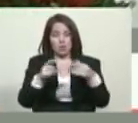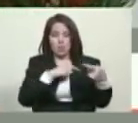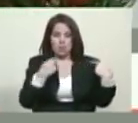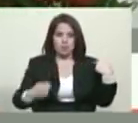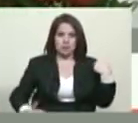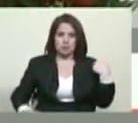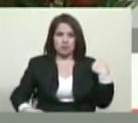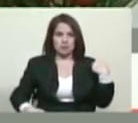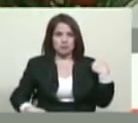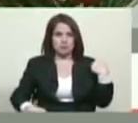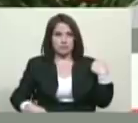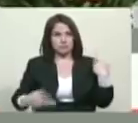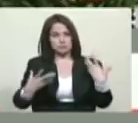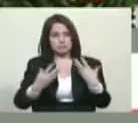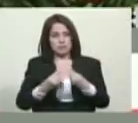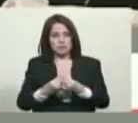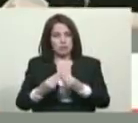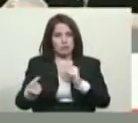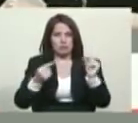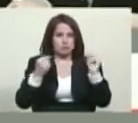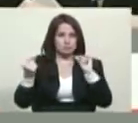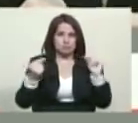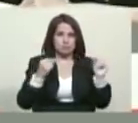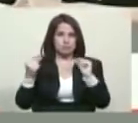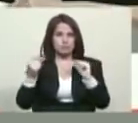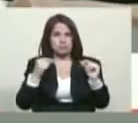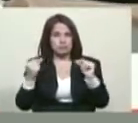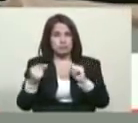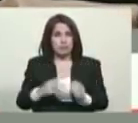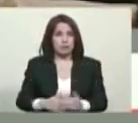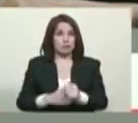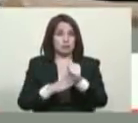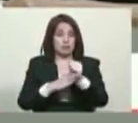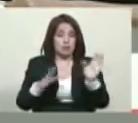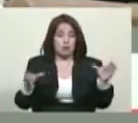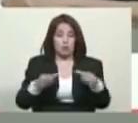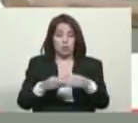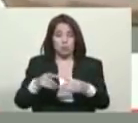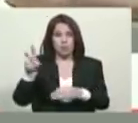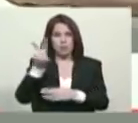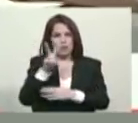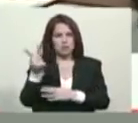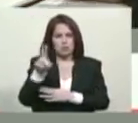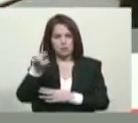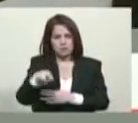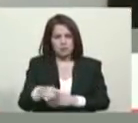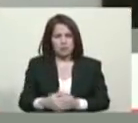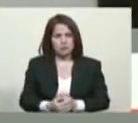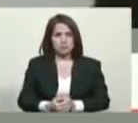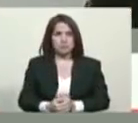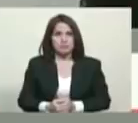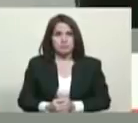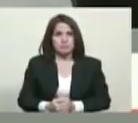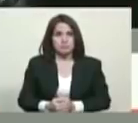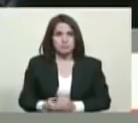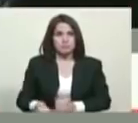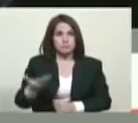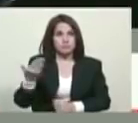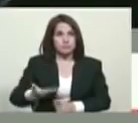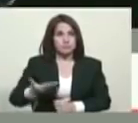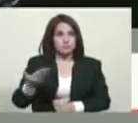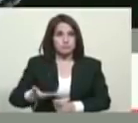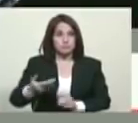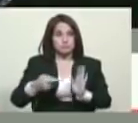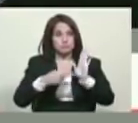República Popular China, además de la delegación de la República Bolivariana de Venezuela. Es importante